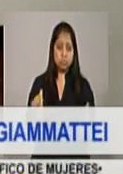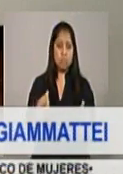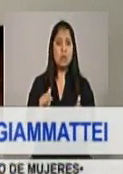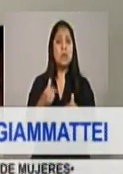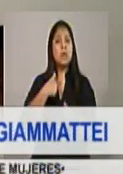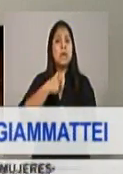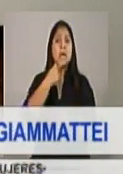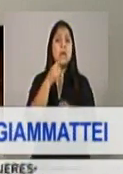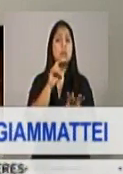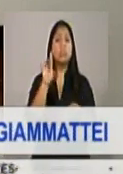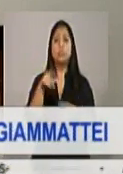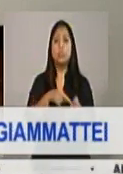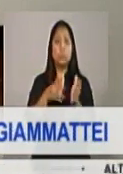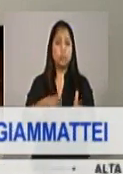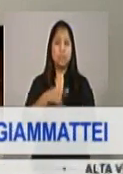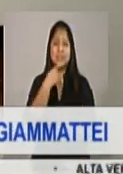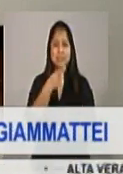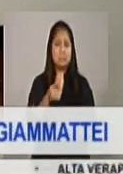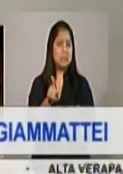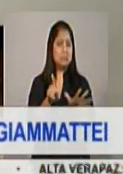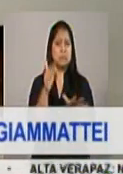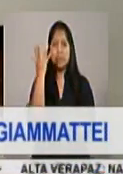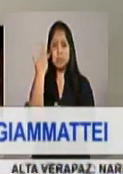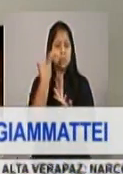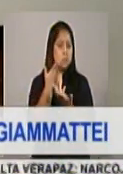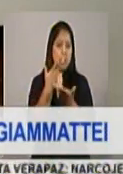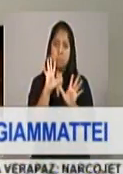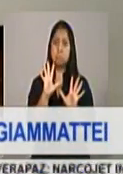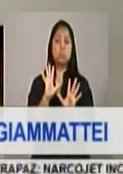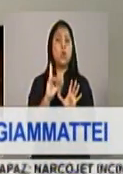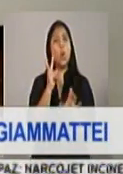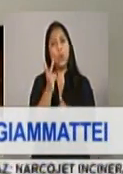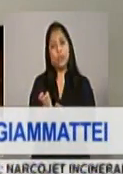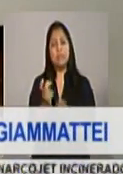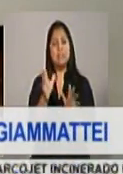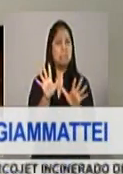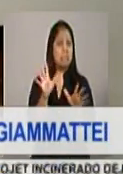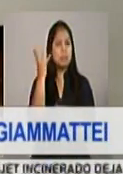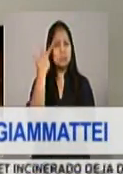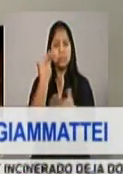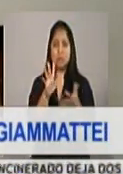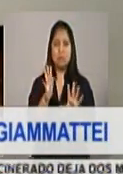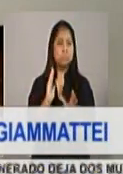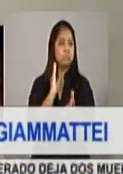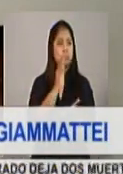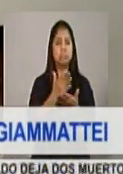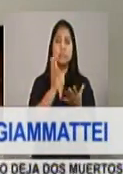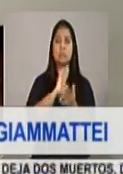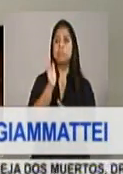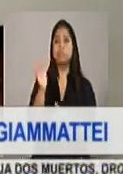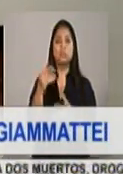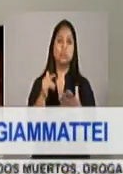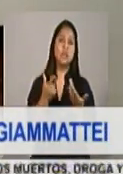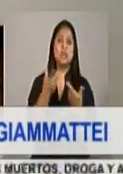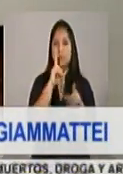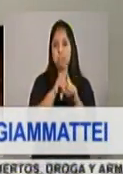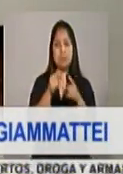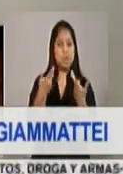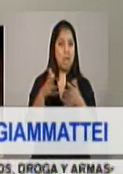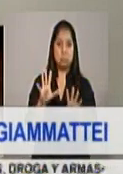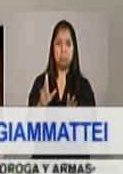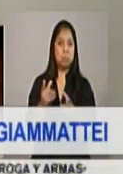unos 6 días puedo estar de nuevo en la calle ya no siendo positivo